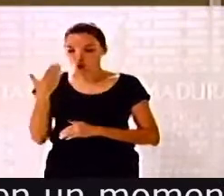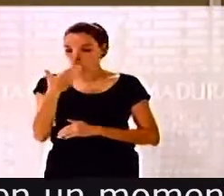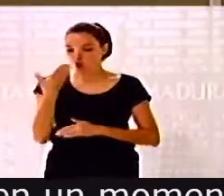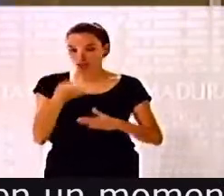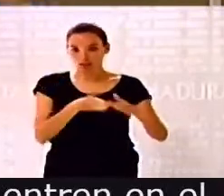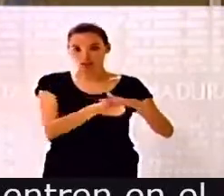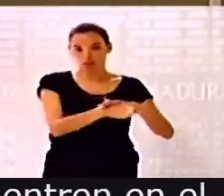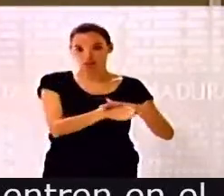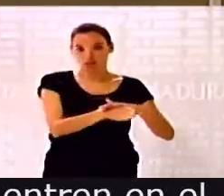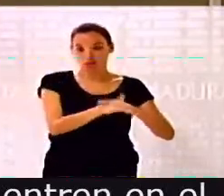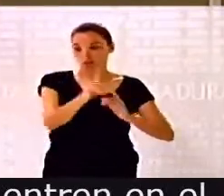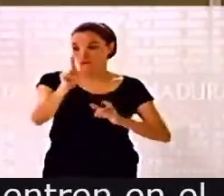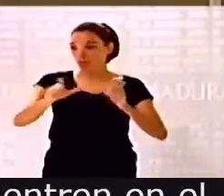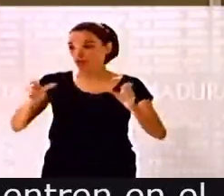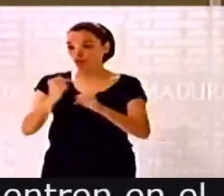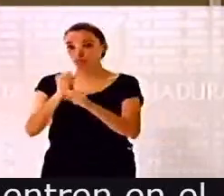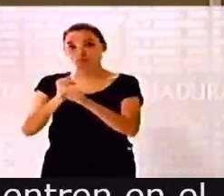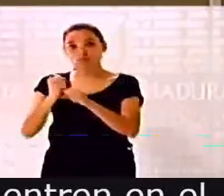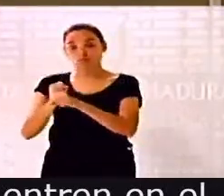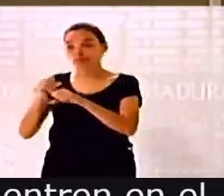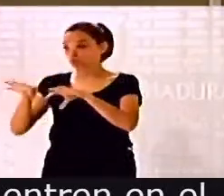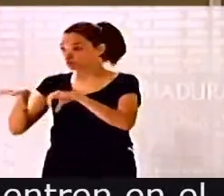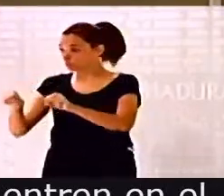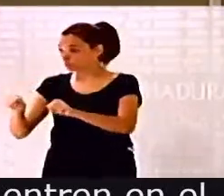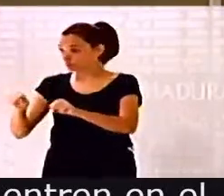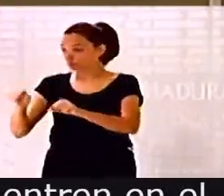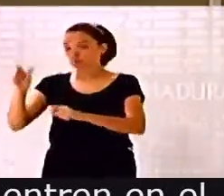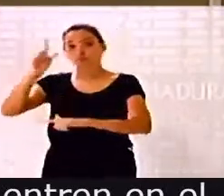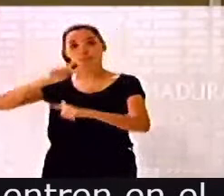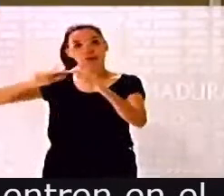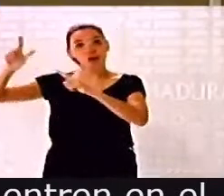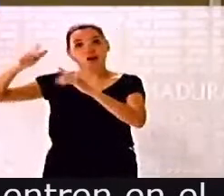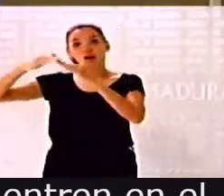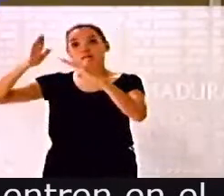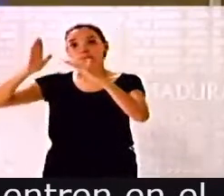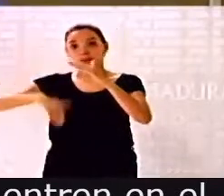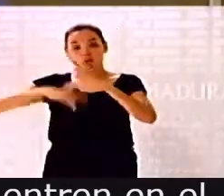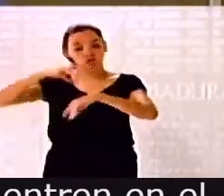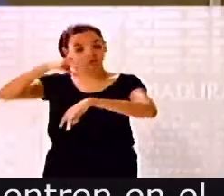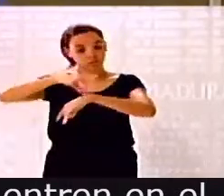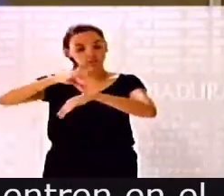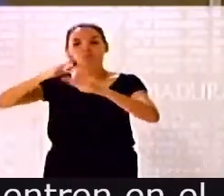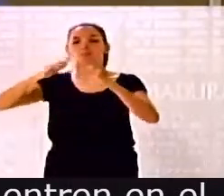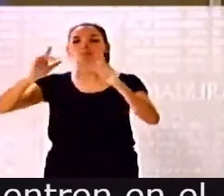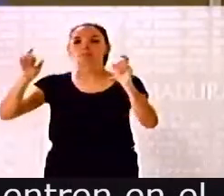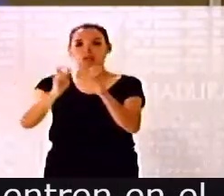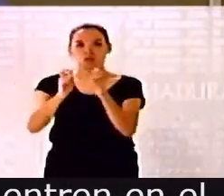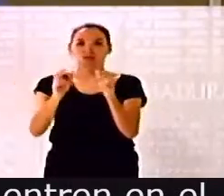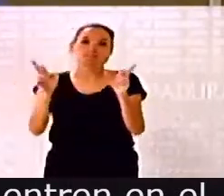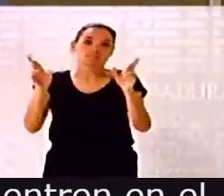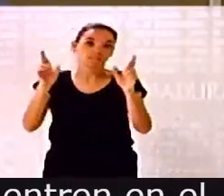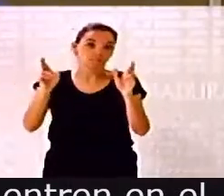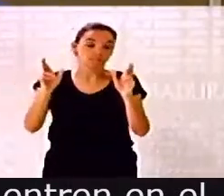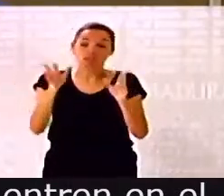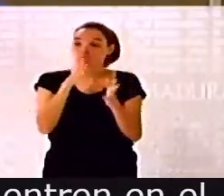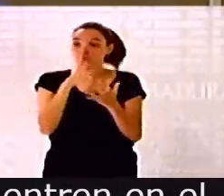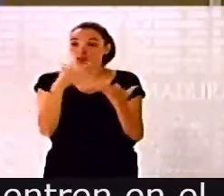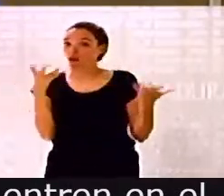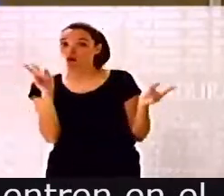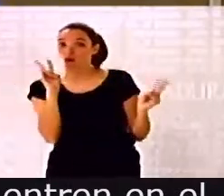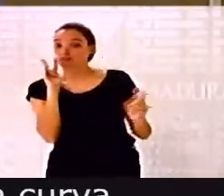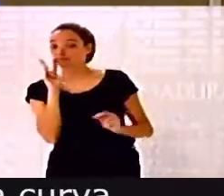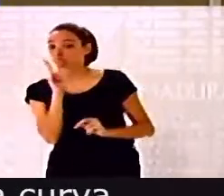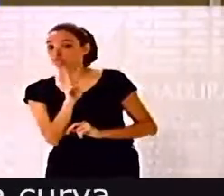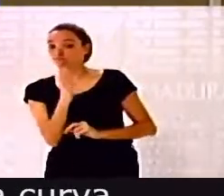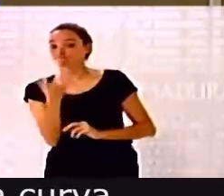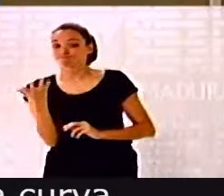esté trabajando, la movilidad será inferior y probablemente la curva disminuirá. O yo espero que disminuya, porque ahora mismo lo que estamos viendo es, en